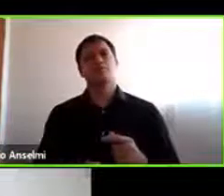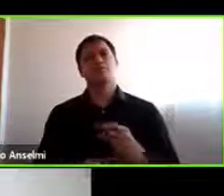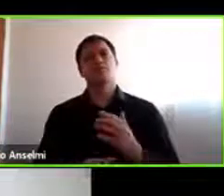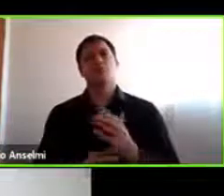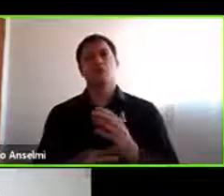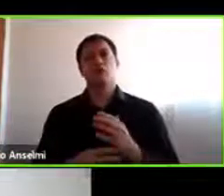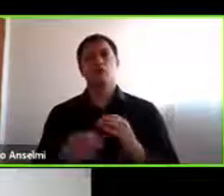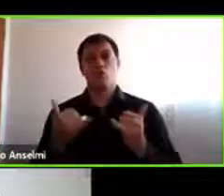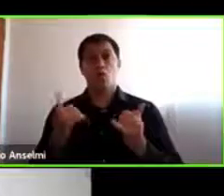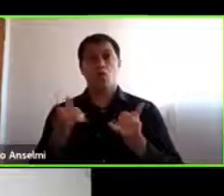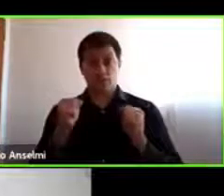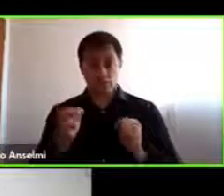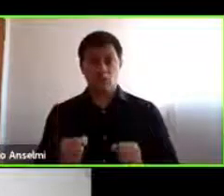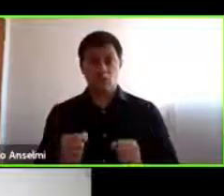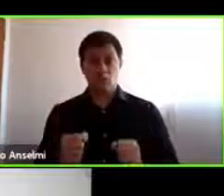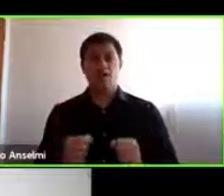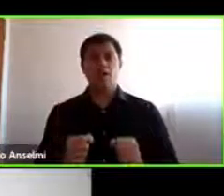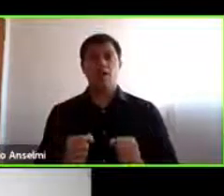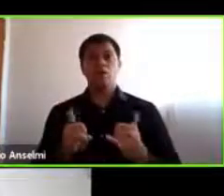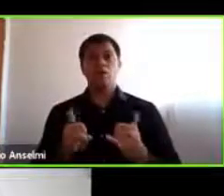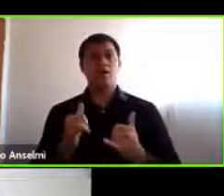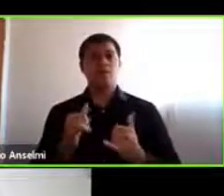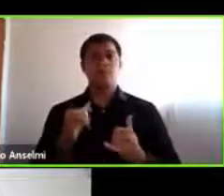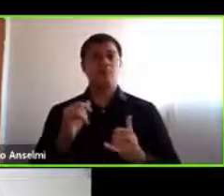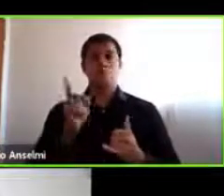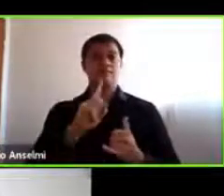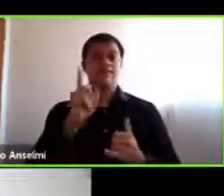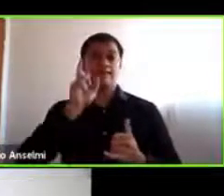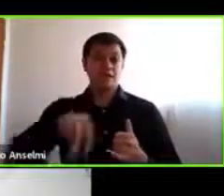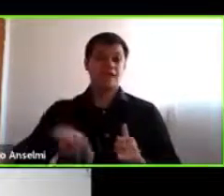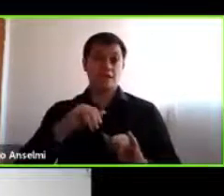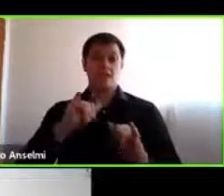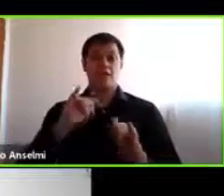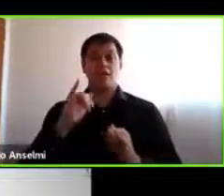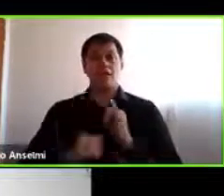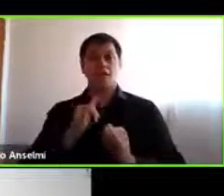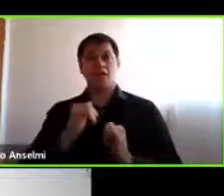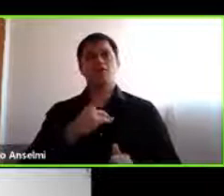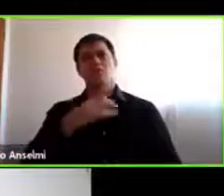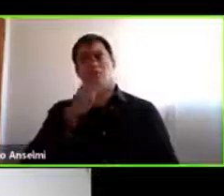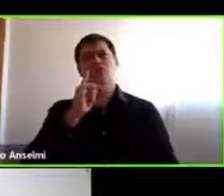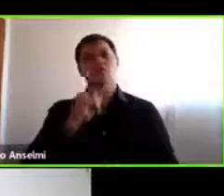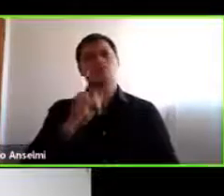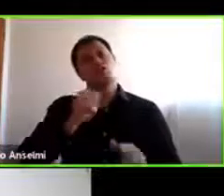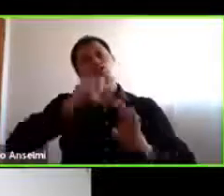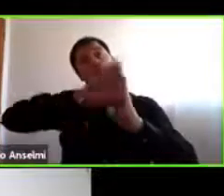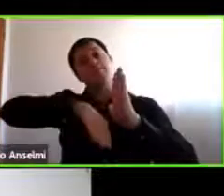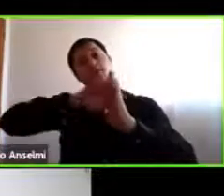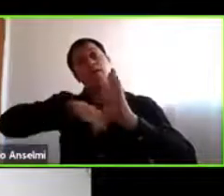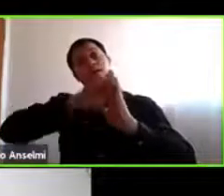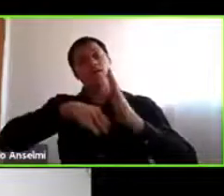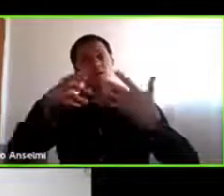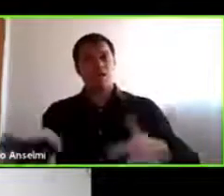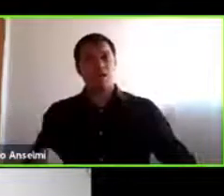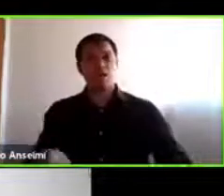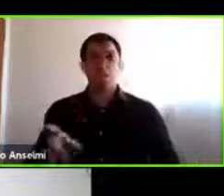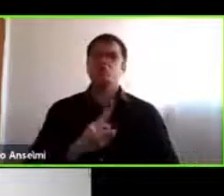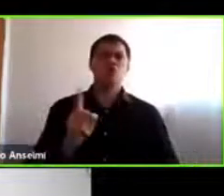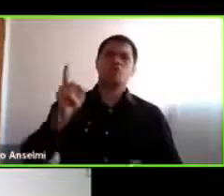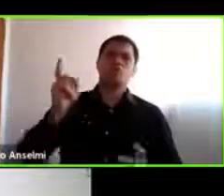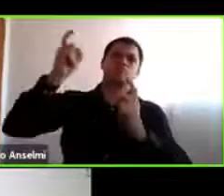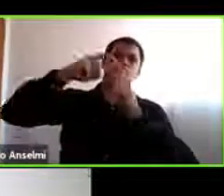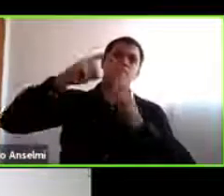el juego actualmente es descargable y no es en línea o sea una vez que está en el celular queda disponible en el celular o en la tablet